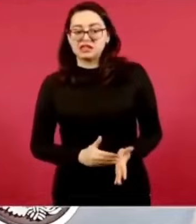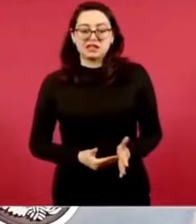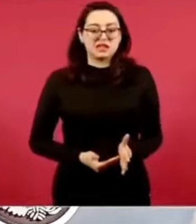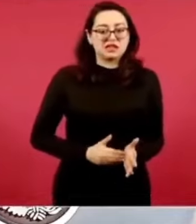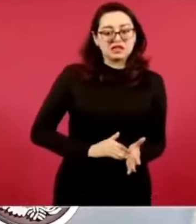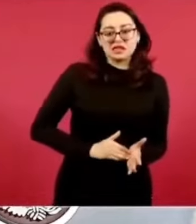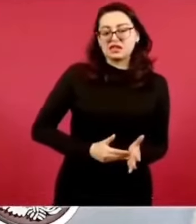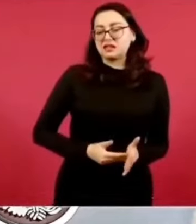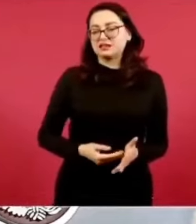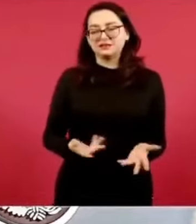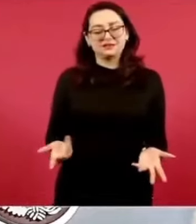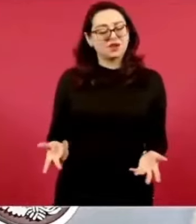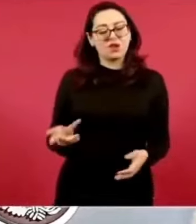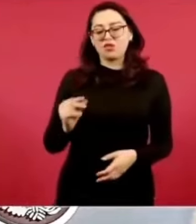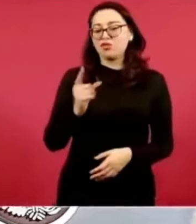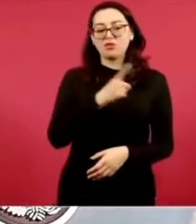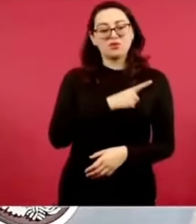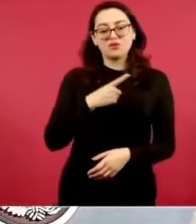Pero